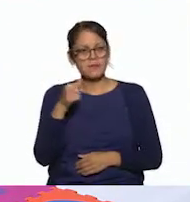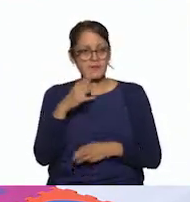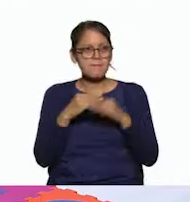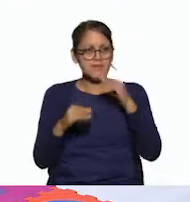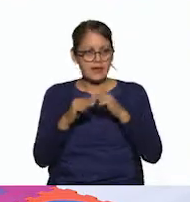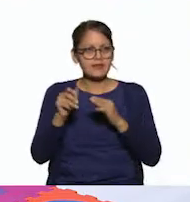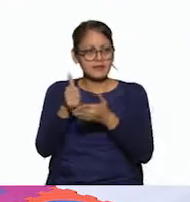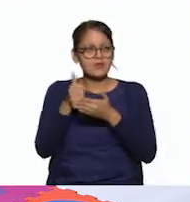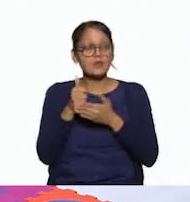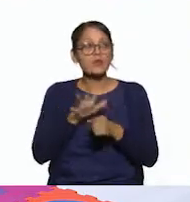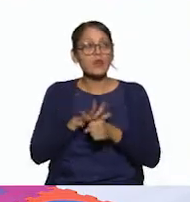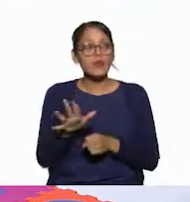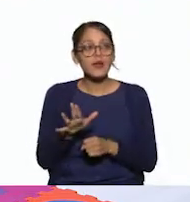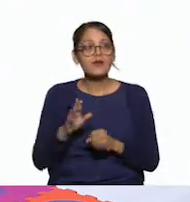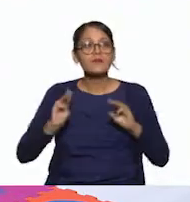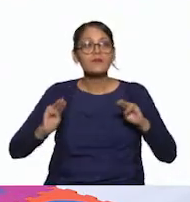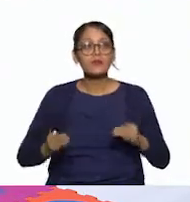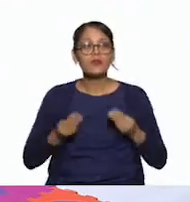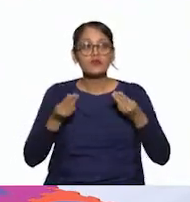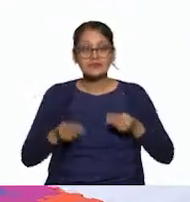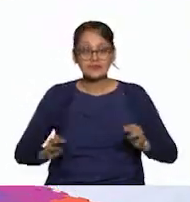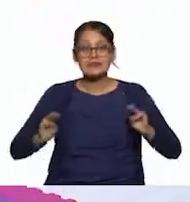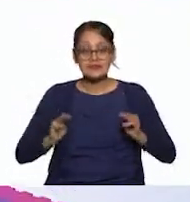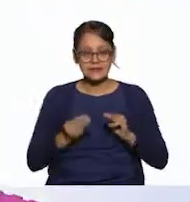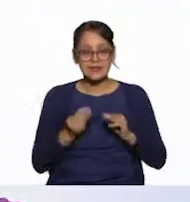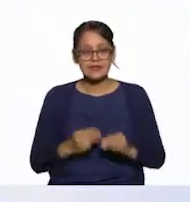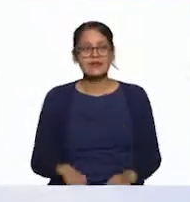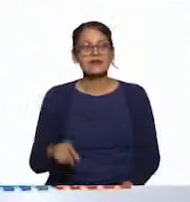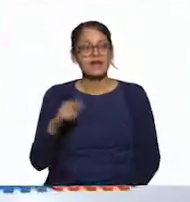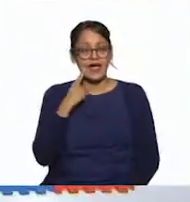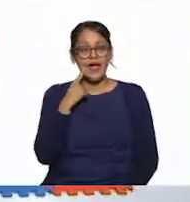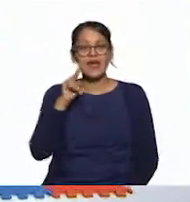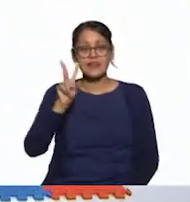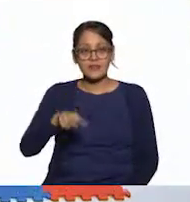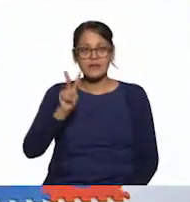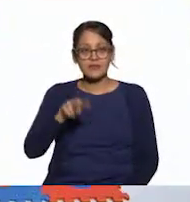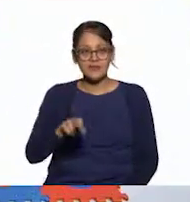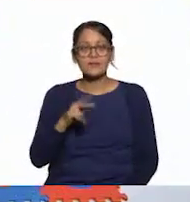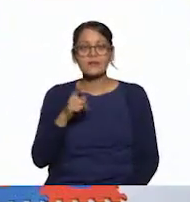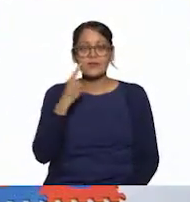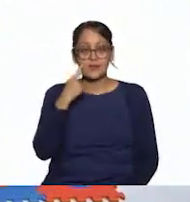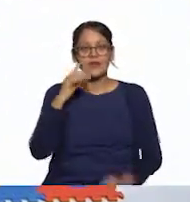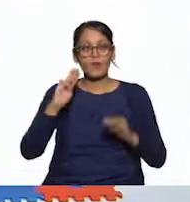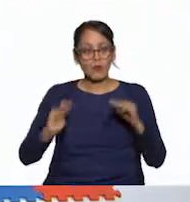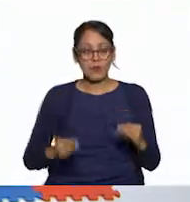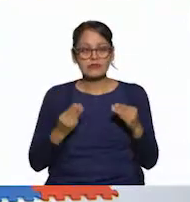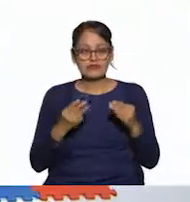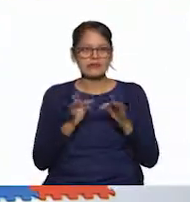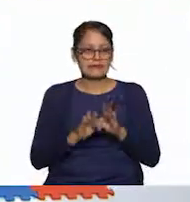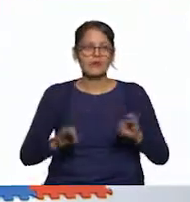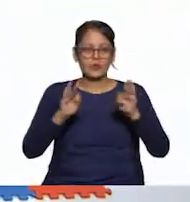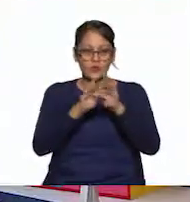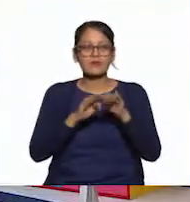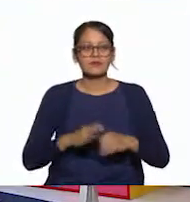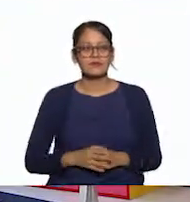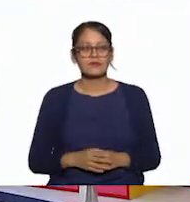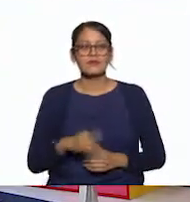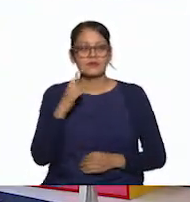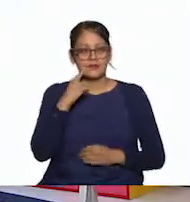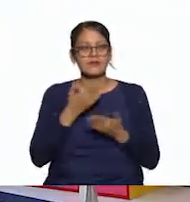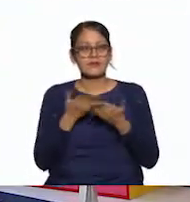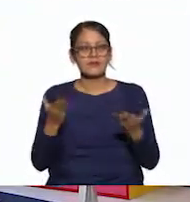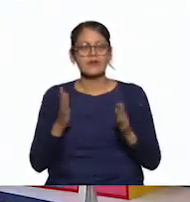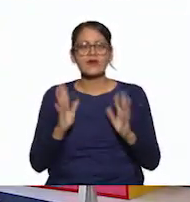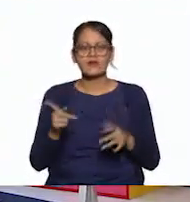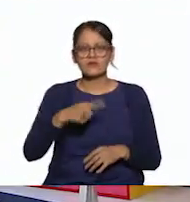que es, ¿cuál es? La música. Por supuesto. Es ahora, importantísimo. Exacto. Ahora, nos vamos a ayudar.